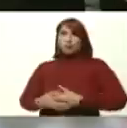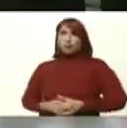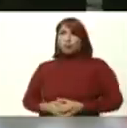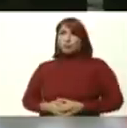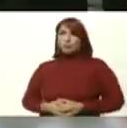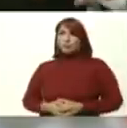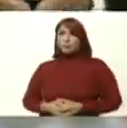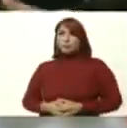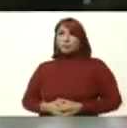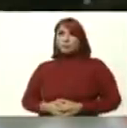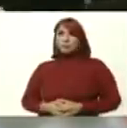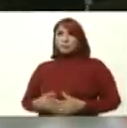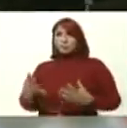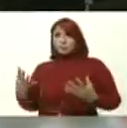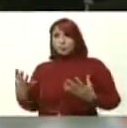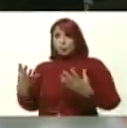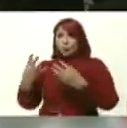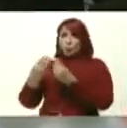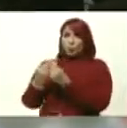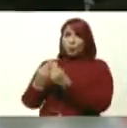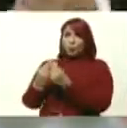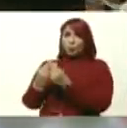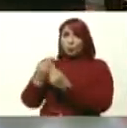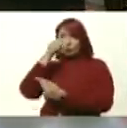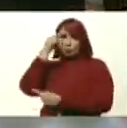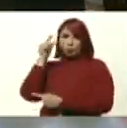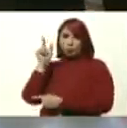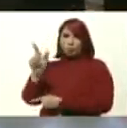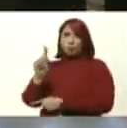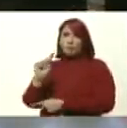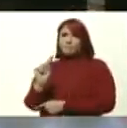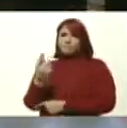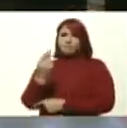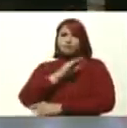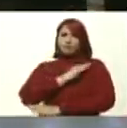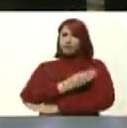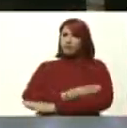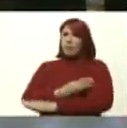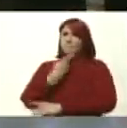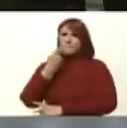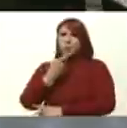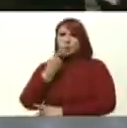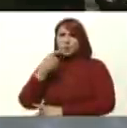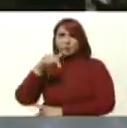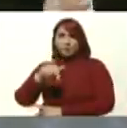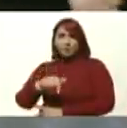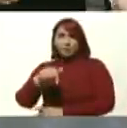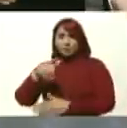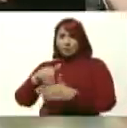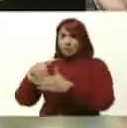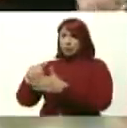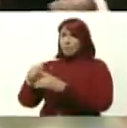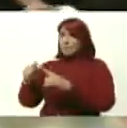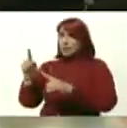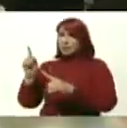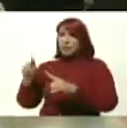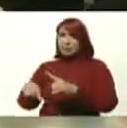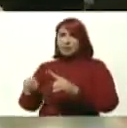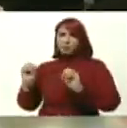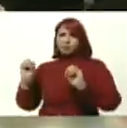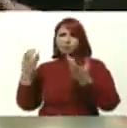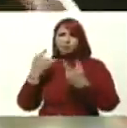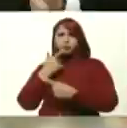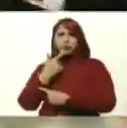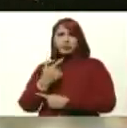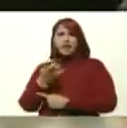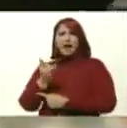con el Partido Socialista Unido de Venezuela, es la principal fuerza política para esta elección. Pero también hacía una salvedad, decía que